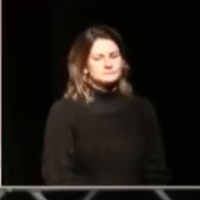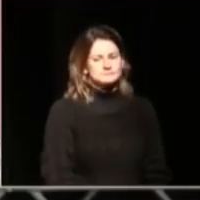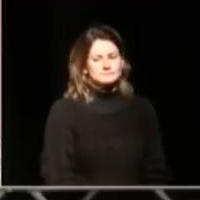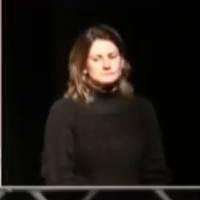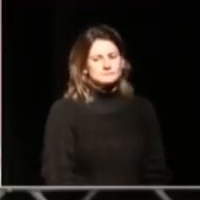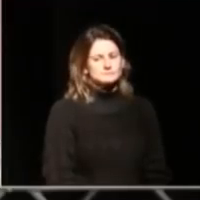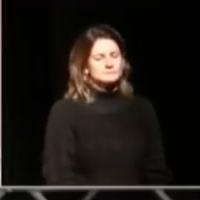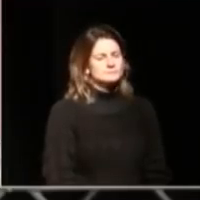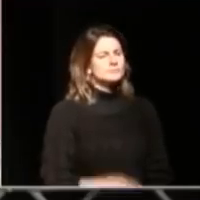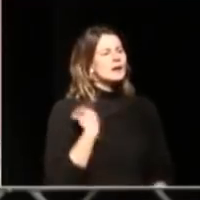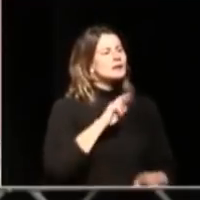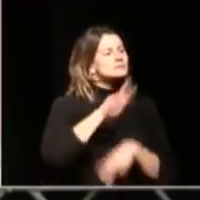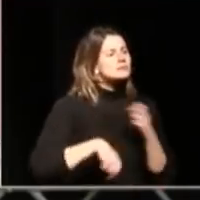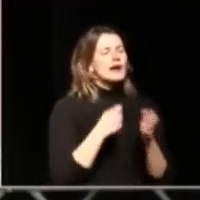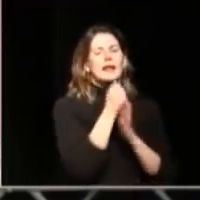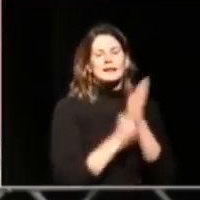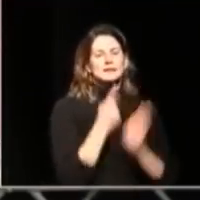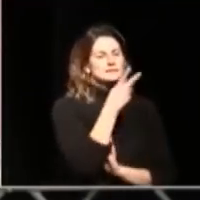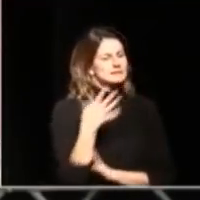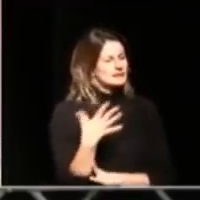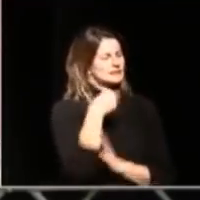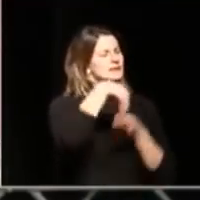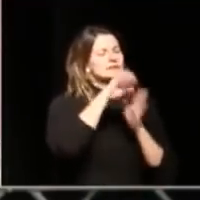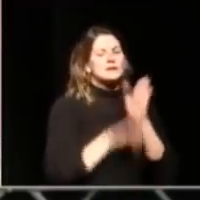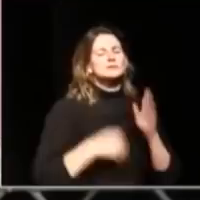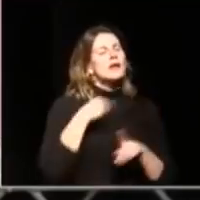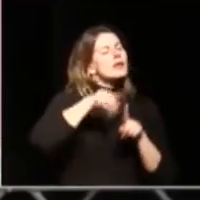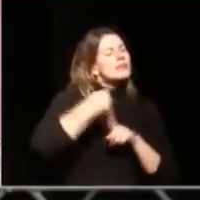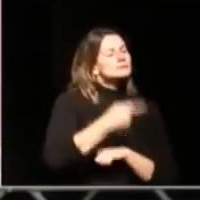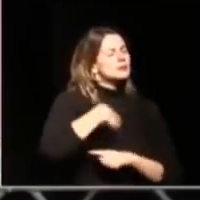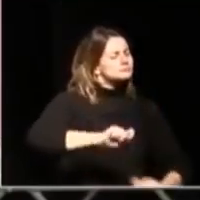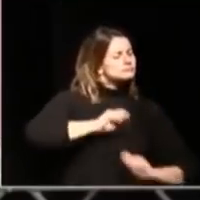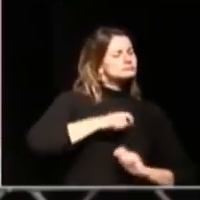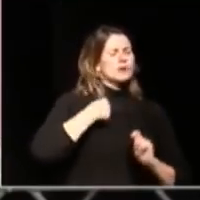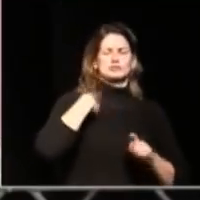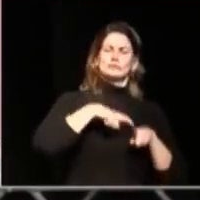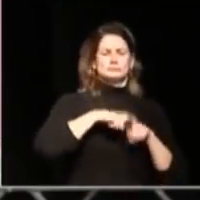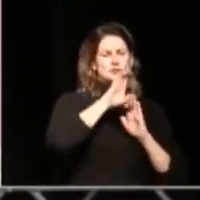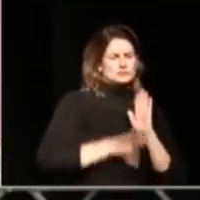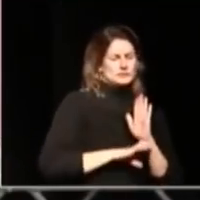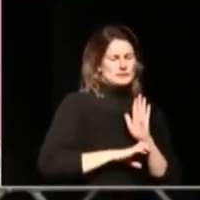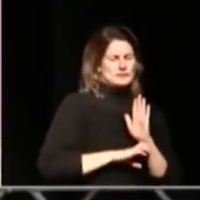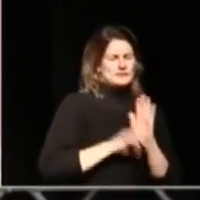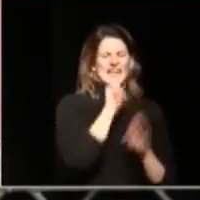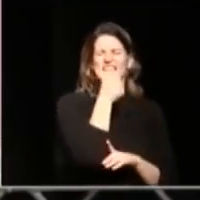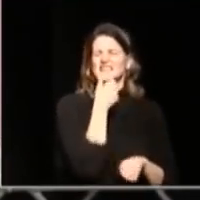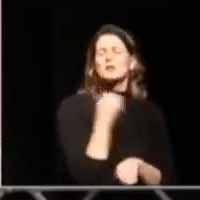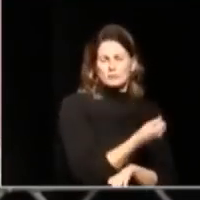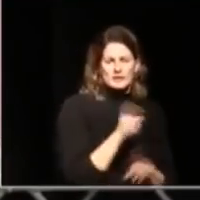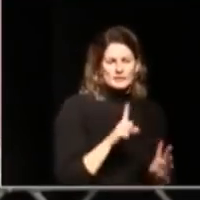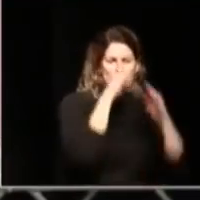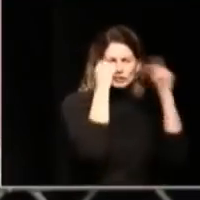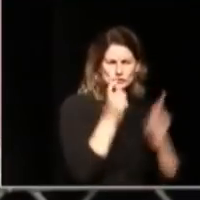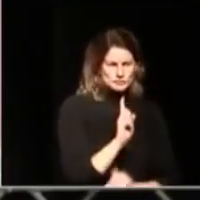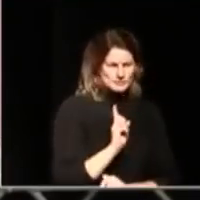de quién reformó el artículo 135 de la Constitución, llamándose después a sí mismo constitucionalista, y de quién les apoyó. Que no